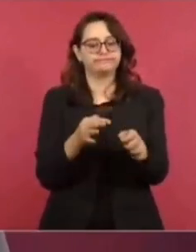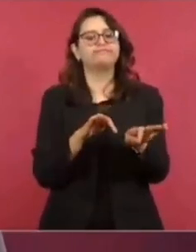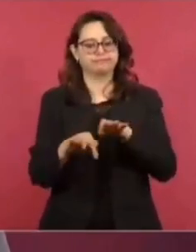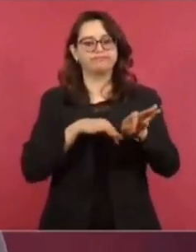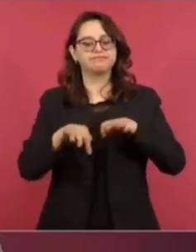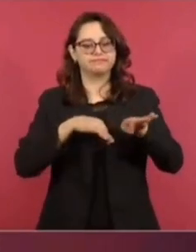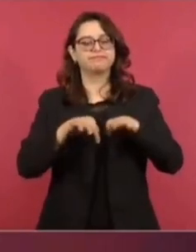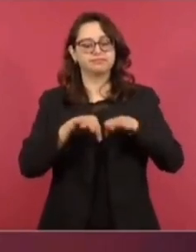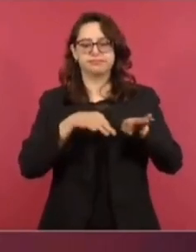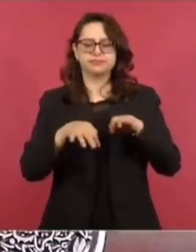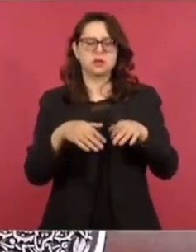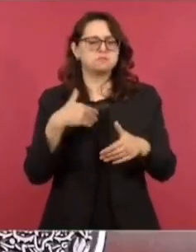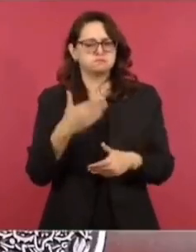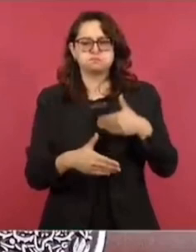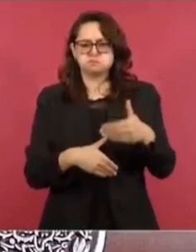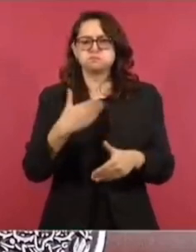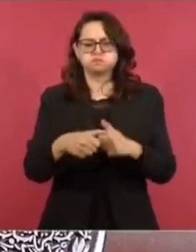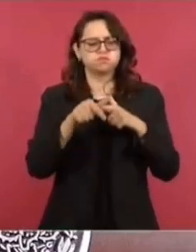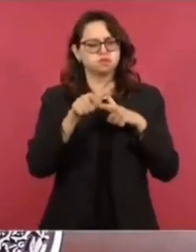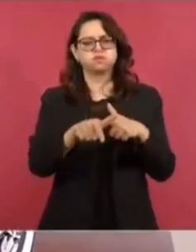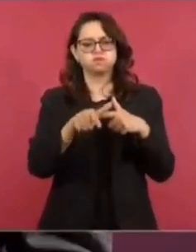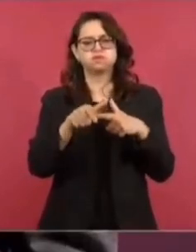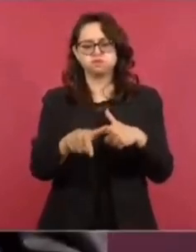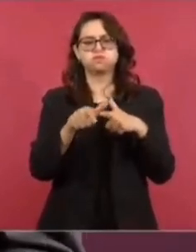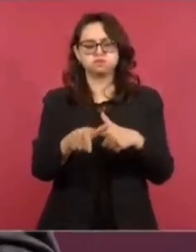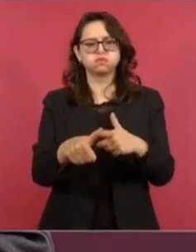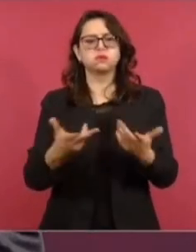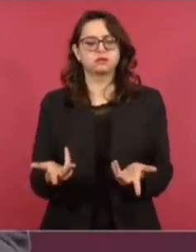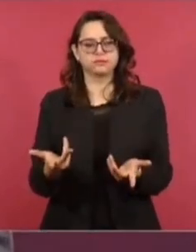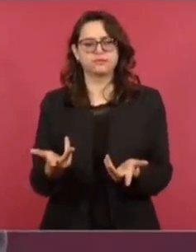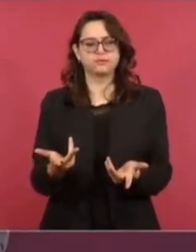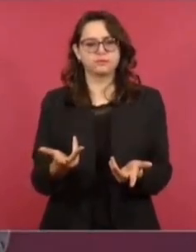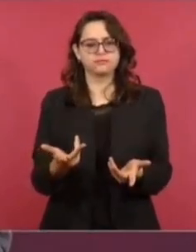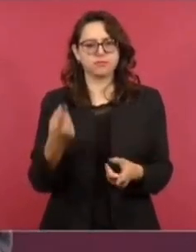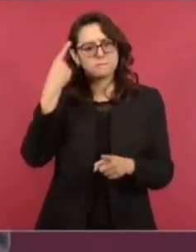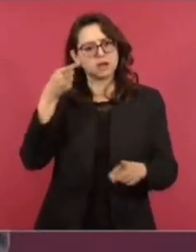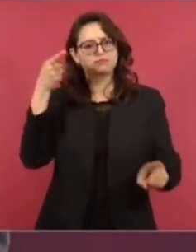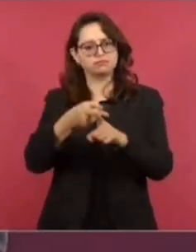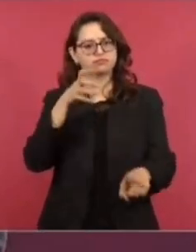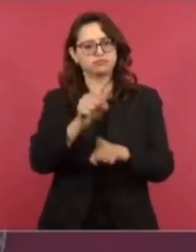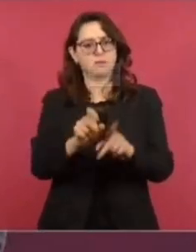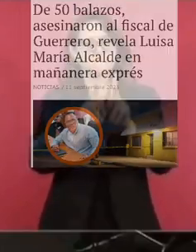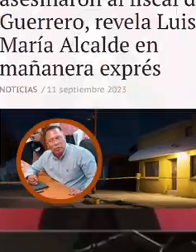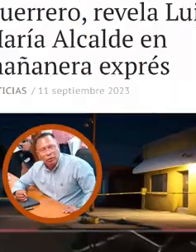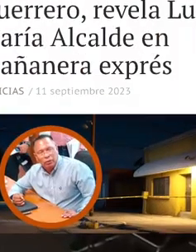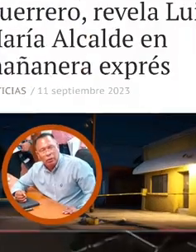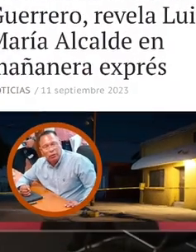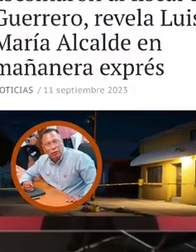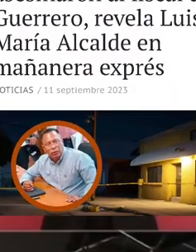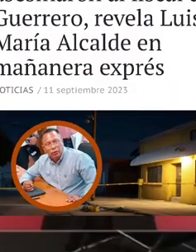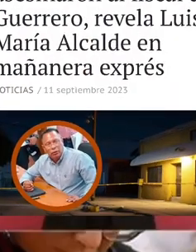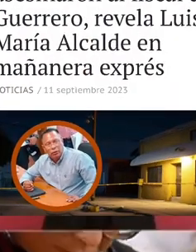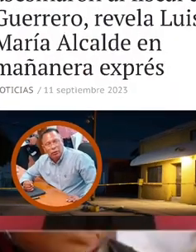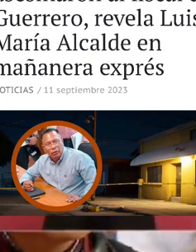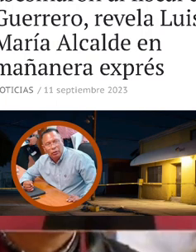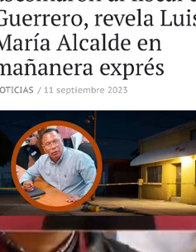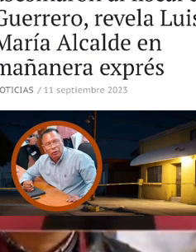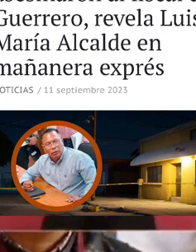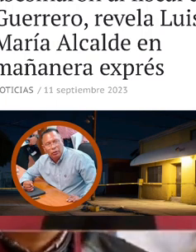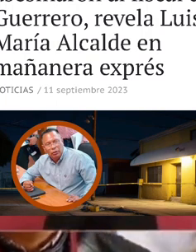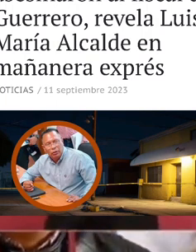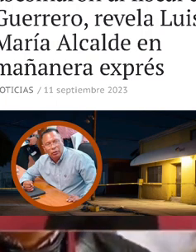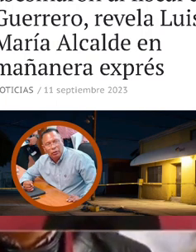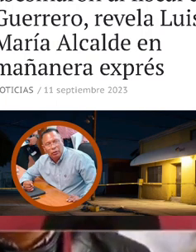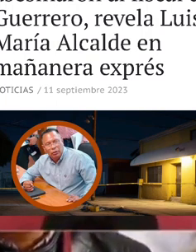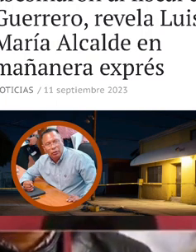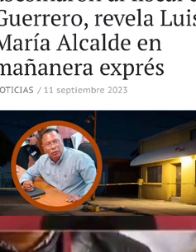vamos a seguir combatiendo a la delincuencia y garantizando la paz y la tranquilidad, que es nuestra responsabilidad. ¿La ejecución del comandante de la Fiscalía